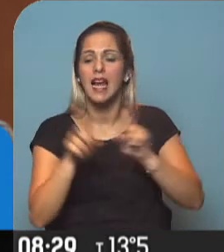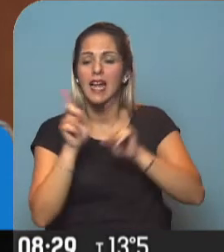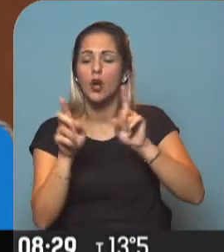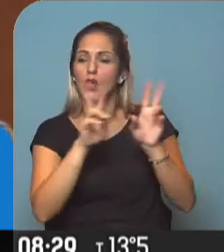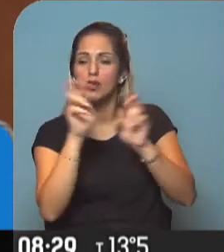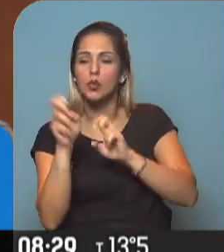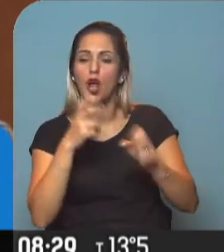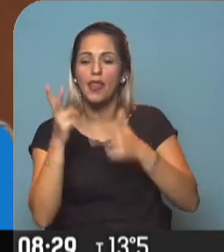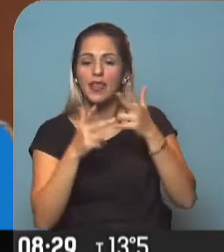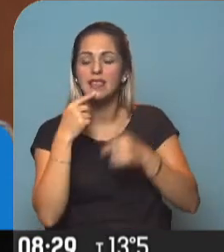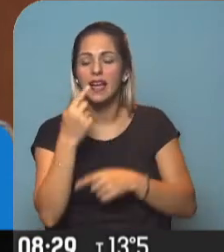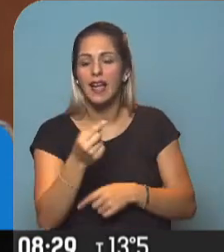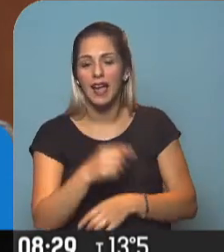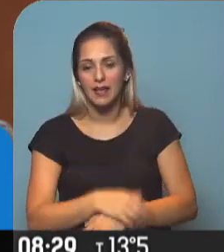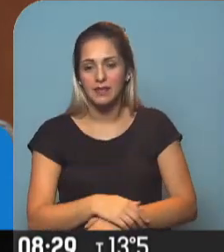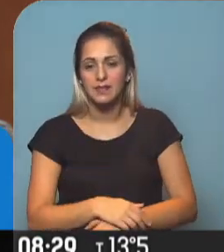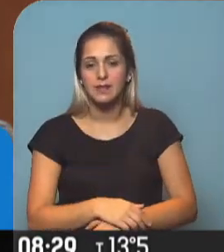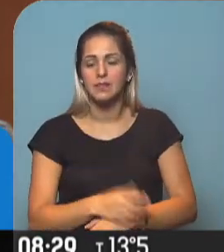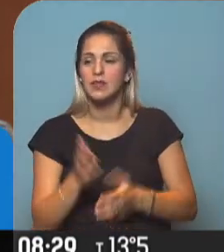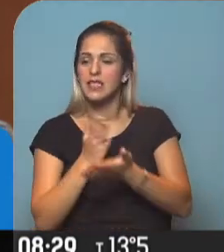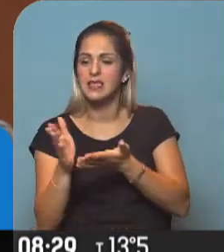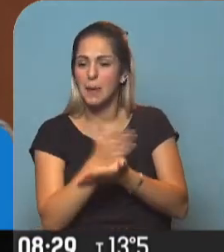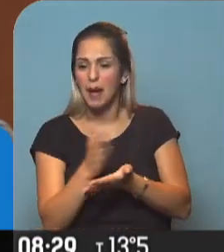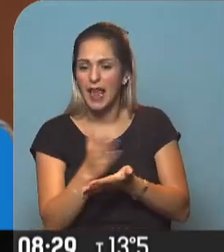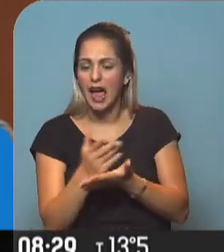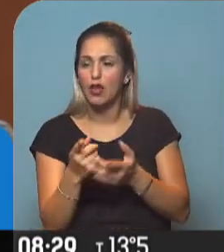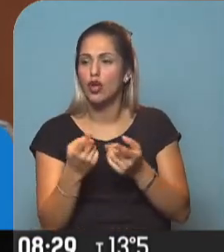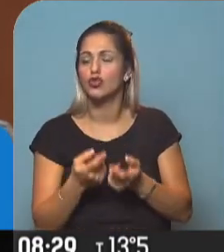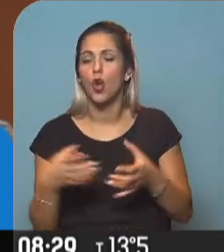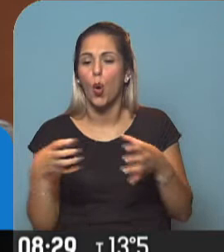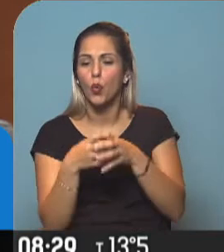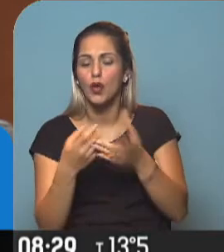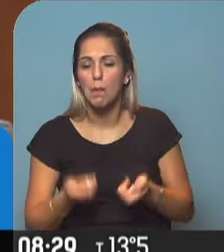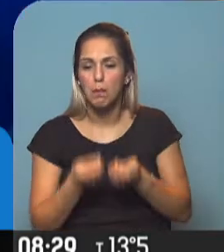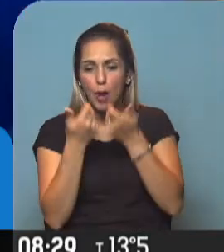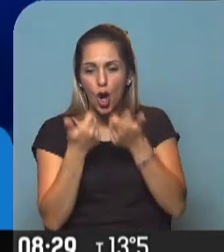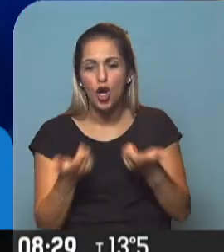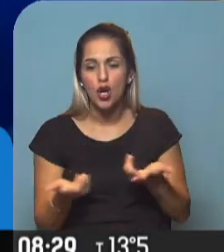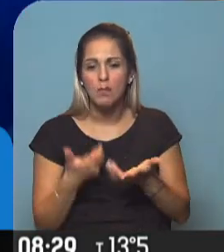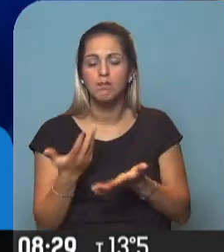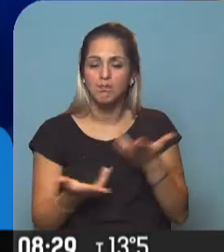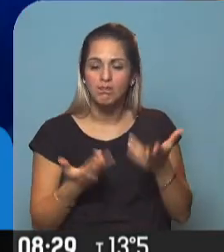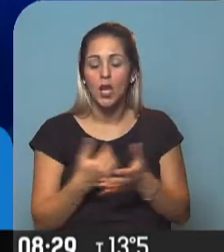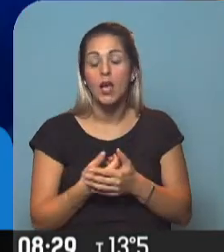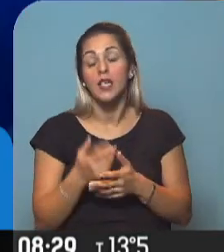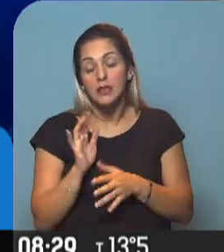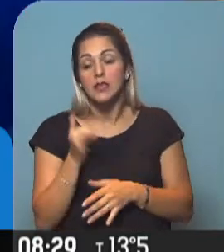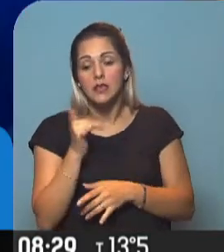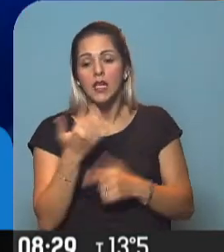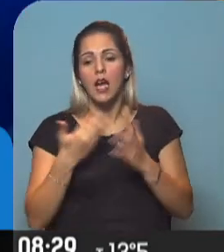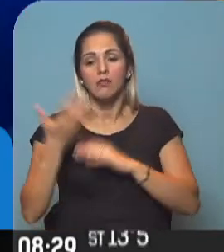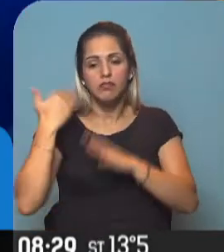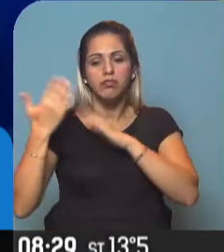indican este separados este poco unidos si esas radios de las marchas y laborales